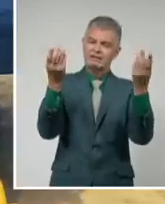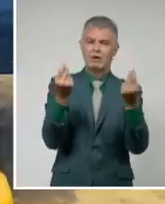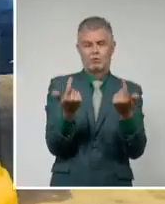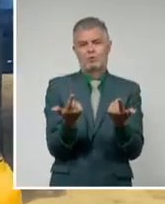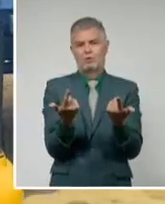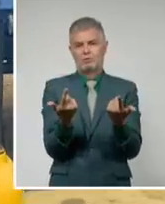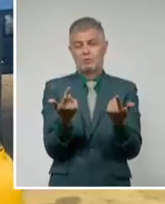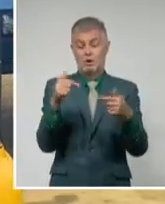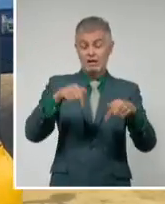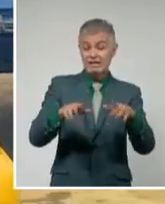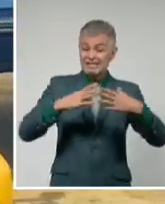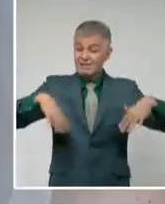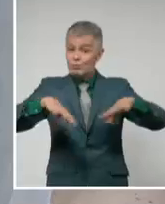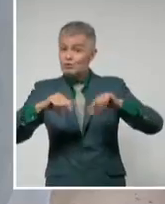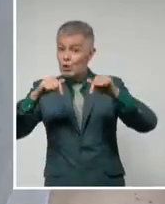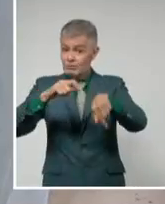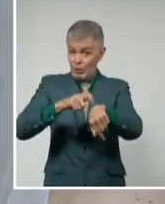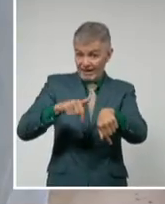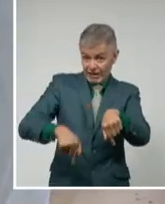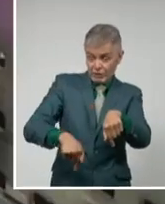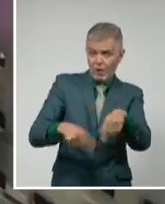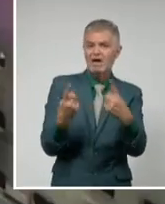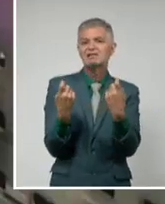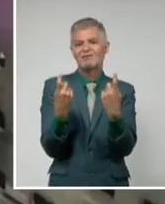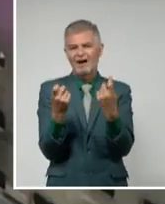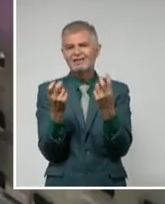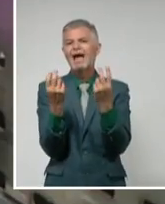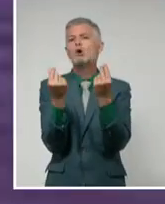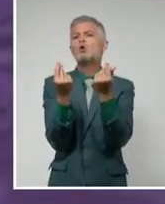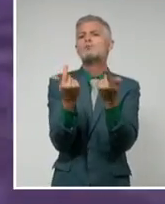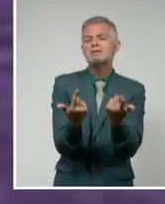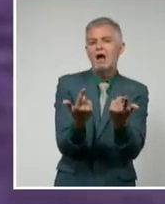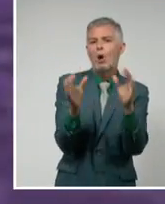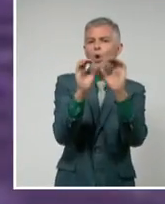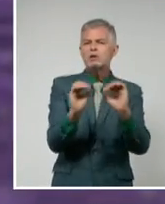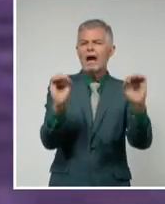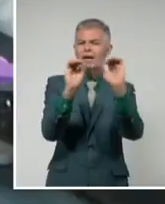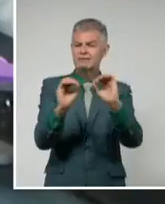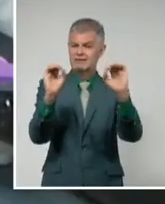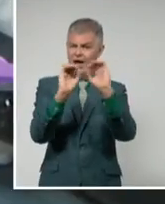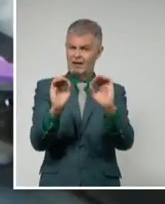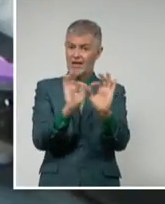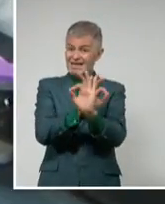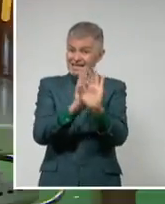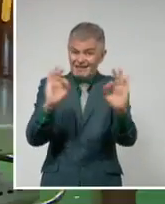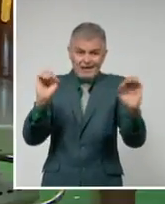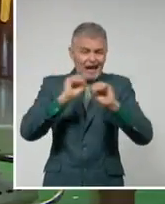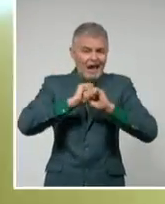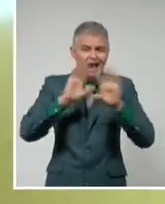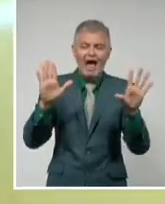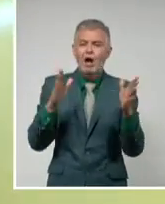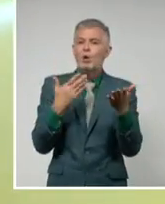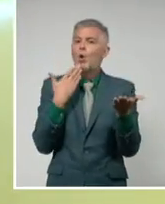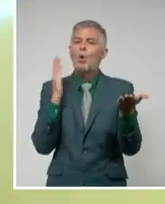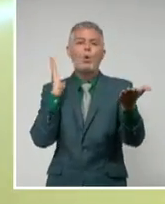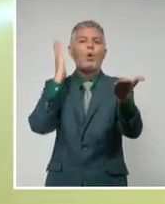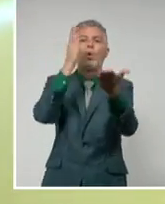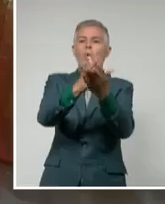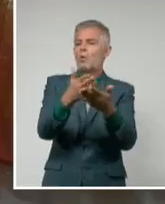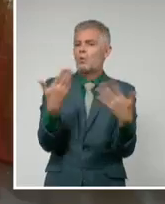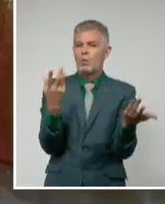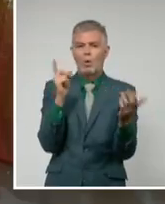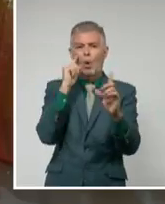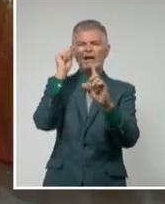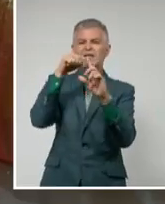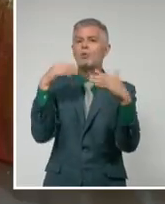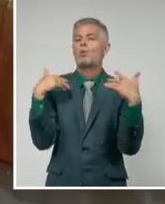momento, dijo Toirac, se necesita una economía organizada que tenga bien definido hacia dónde dirigirse y para ello contamos con el Plan